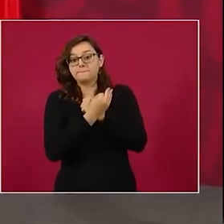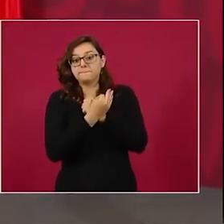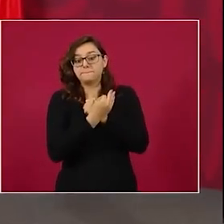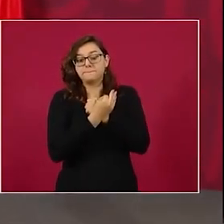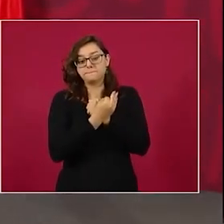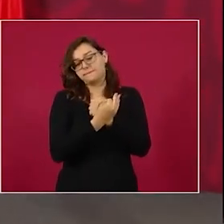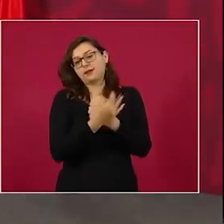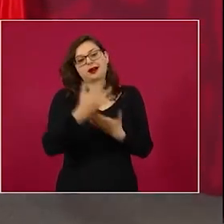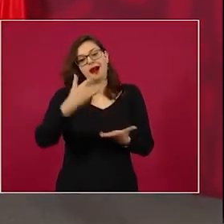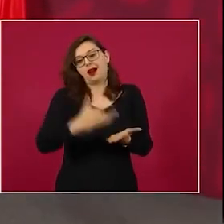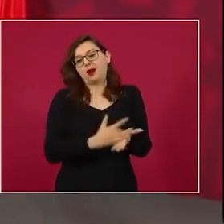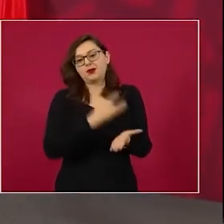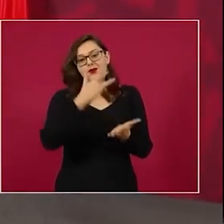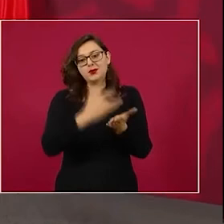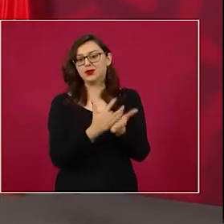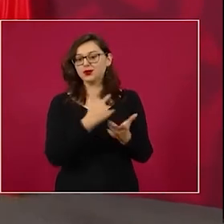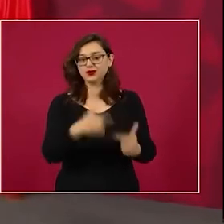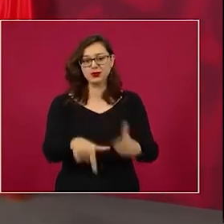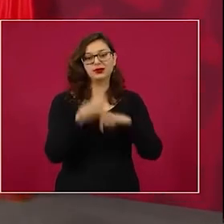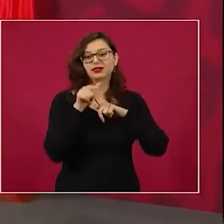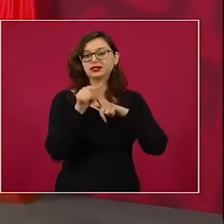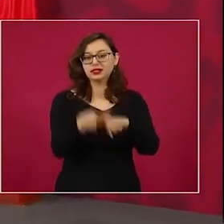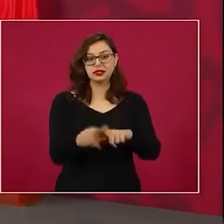ellos lo saben,